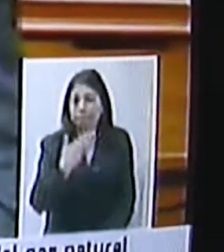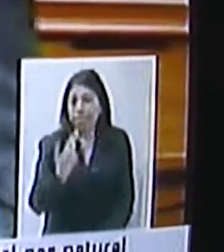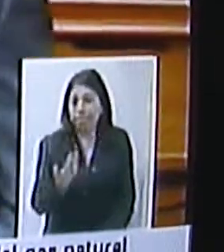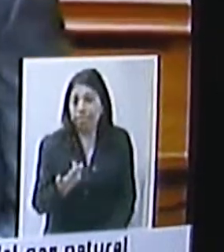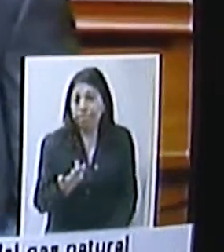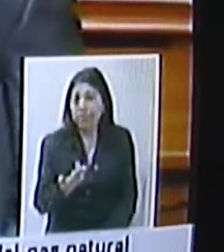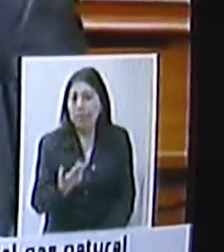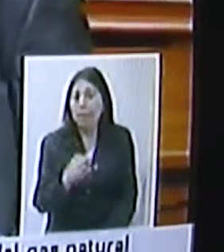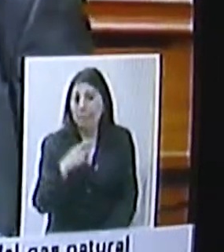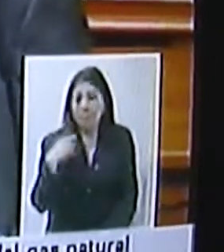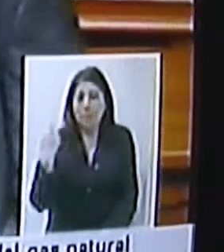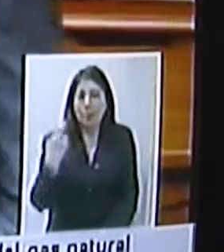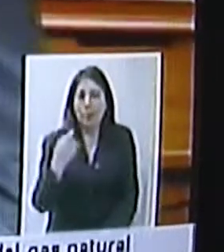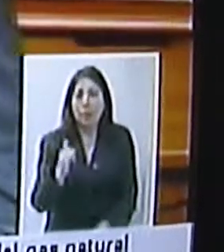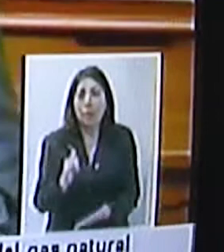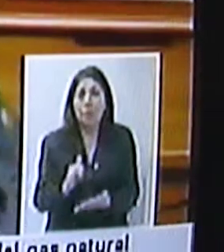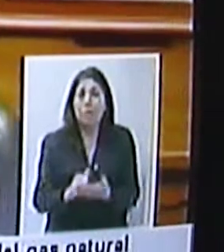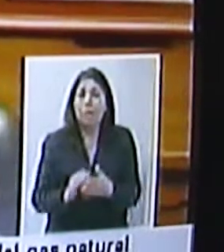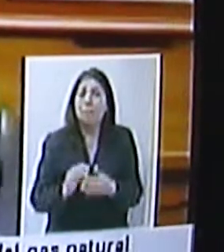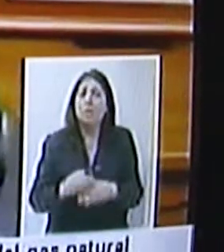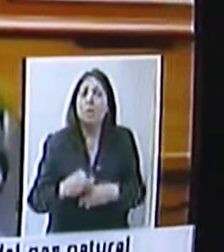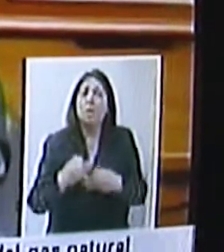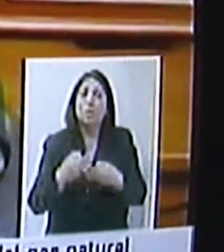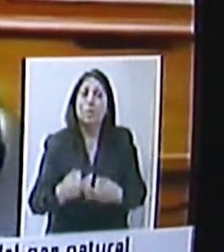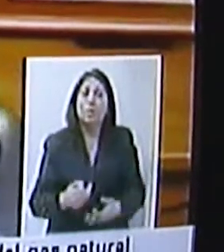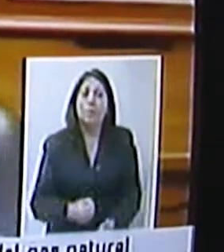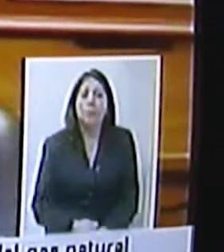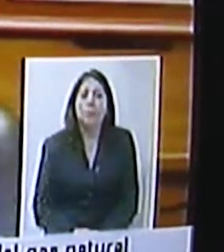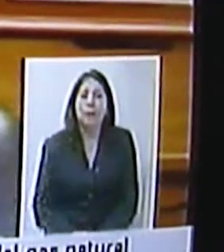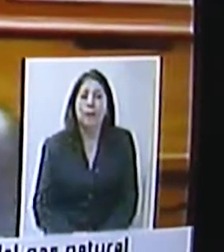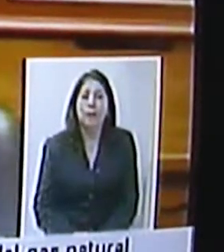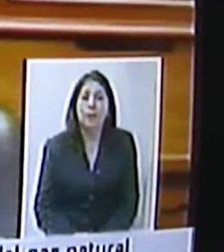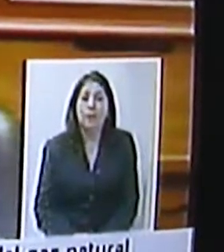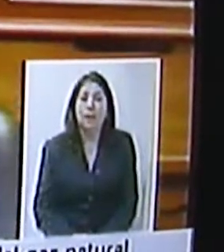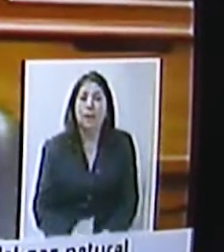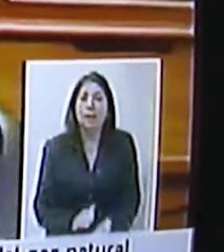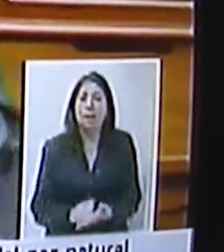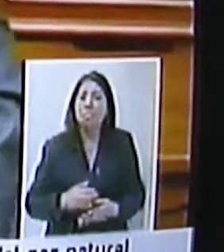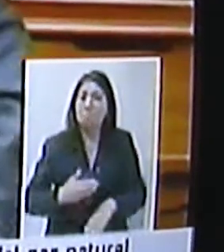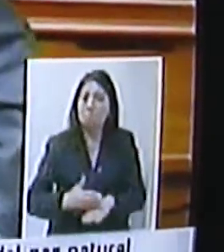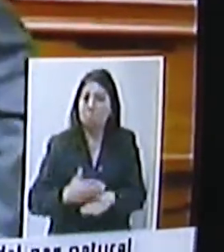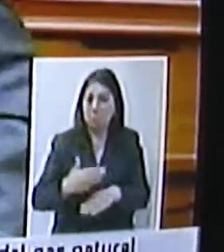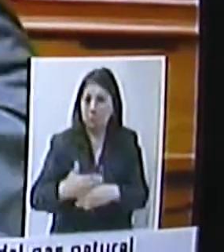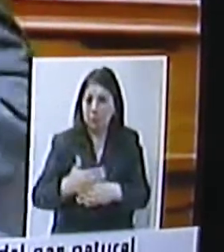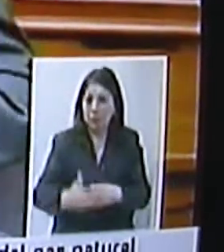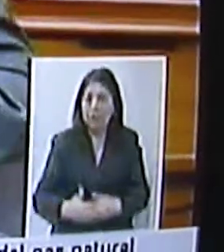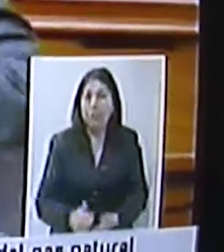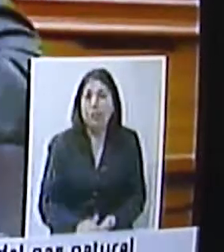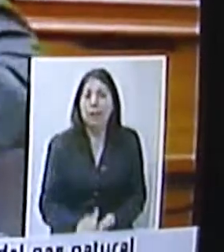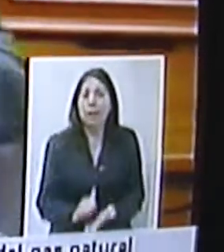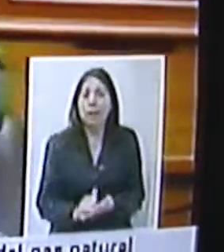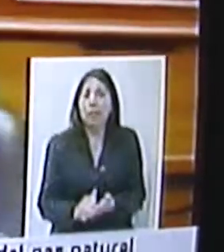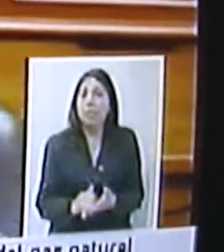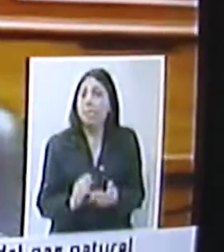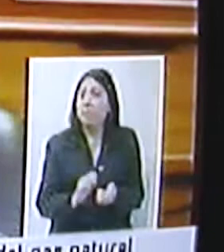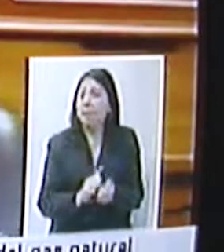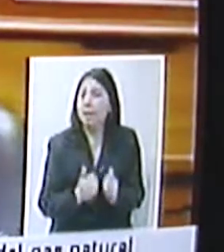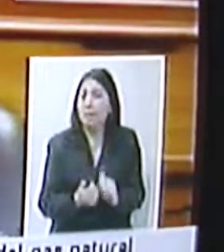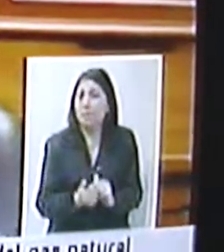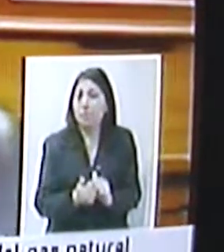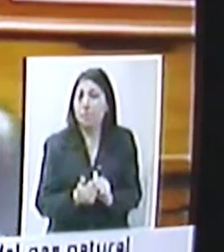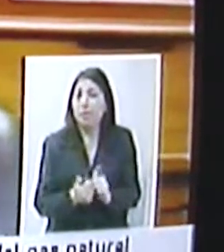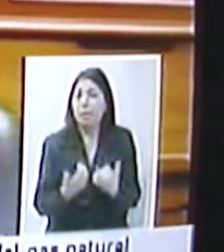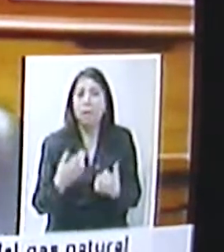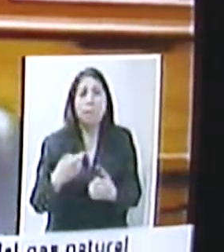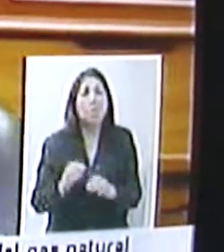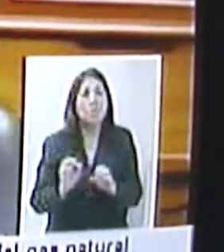político de que se postergue, de que se dilate, de que se cambie